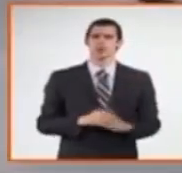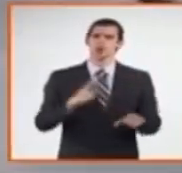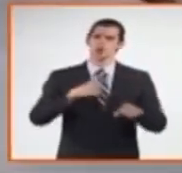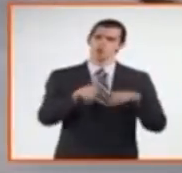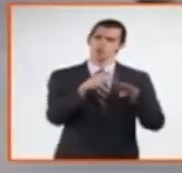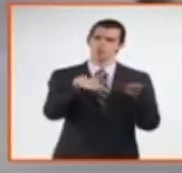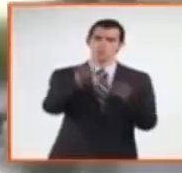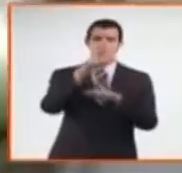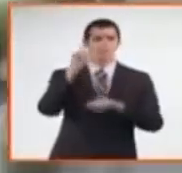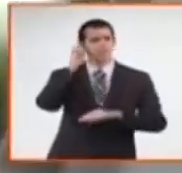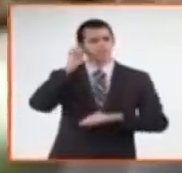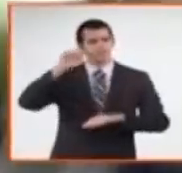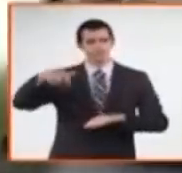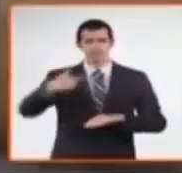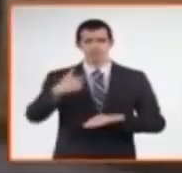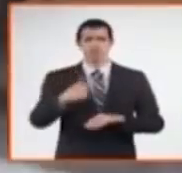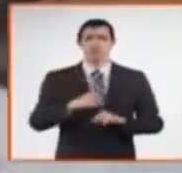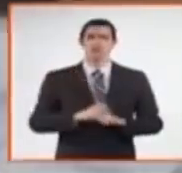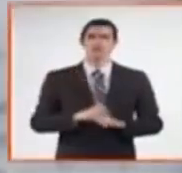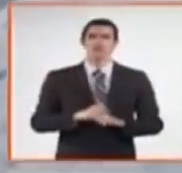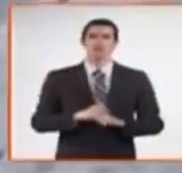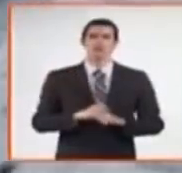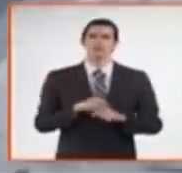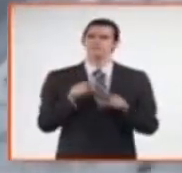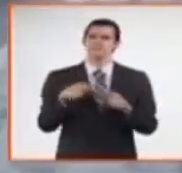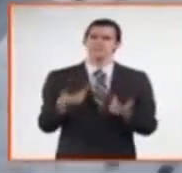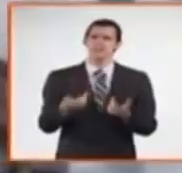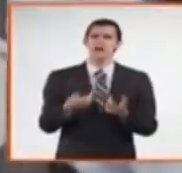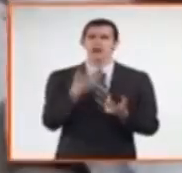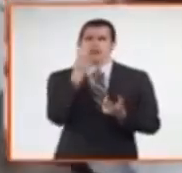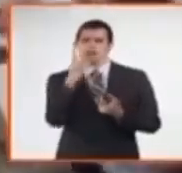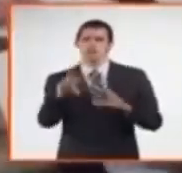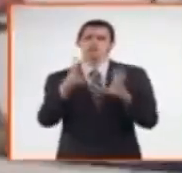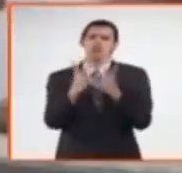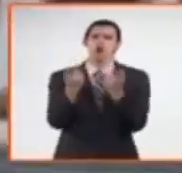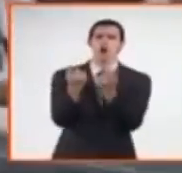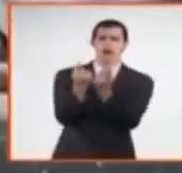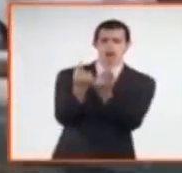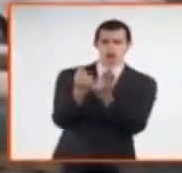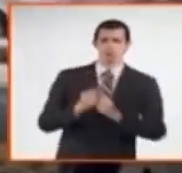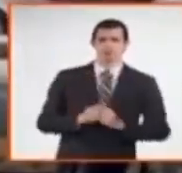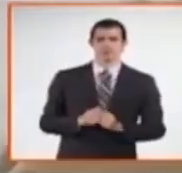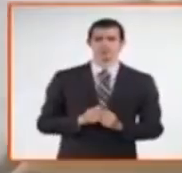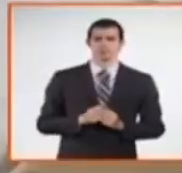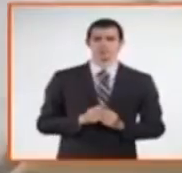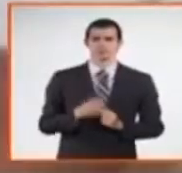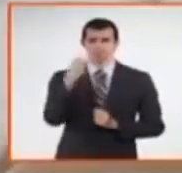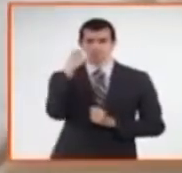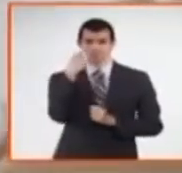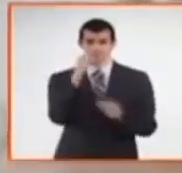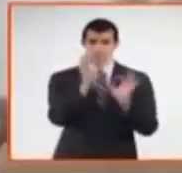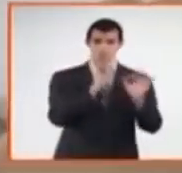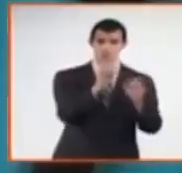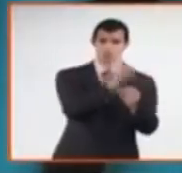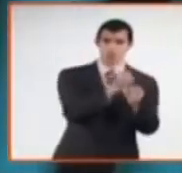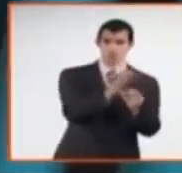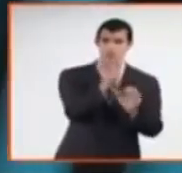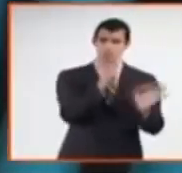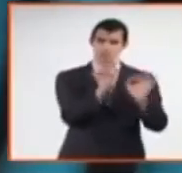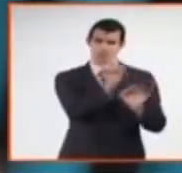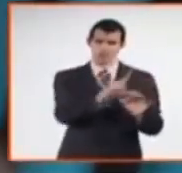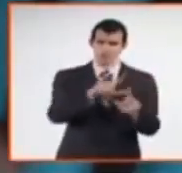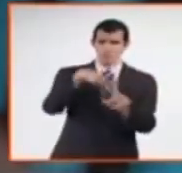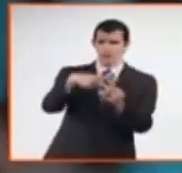giovanna odio sola gritar comparecerán este martes en la mesa redonda para responder opiniones e interrogantes de la